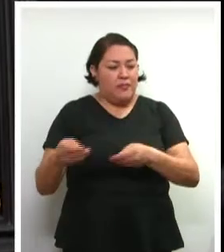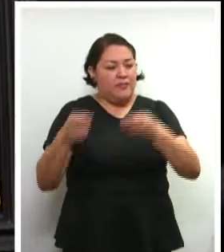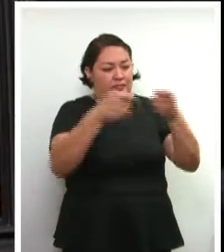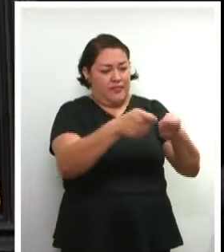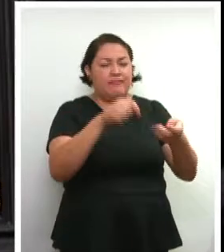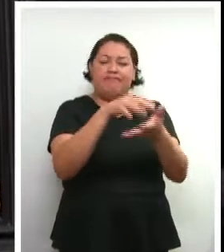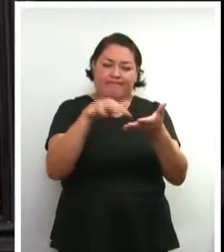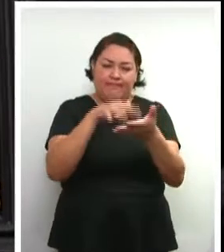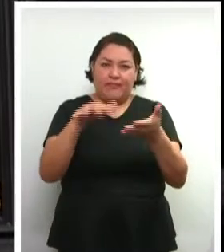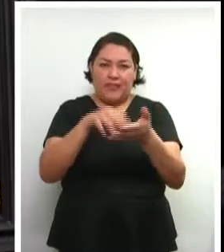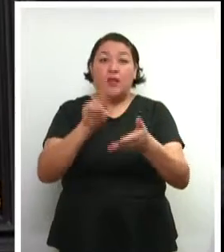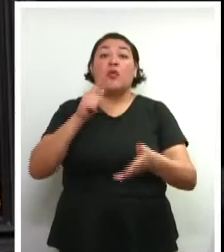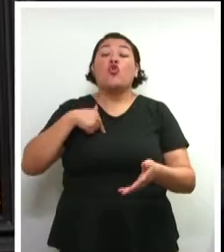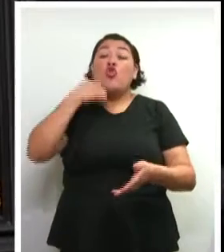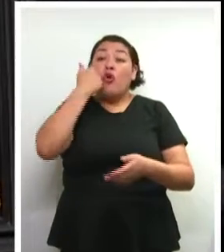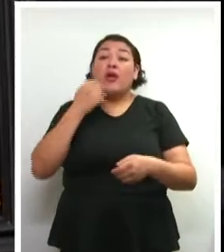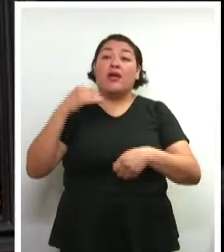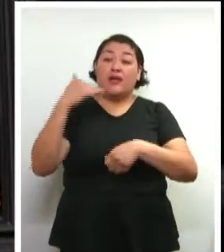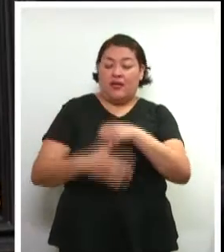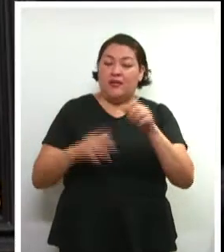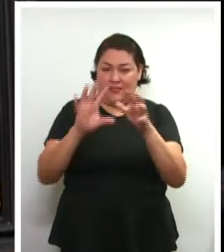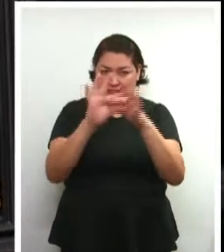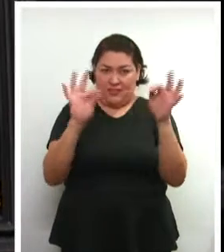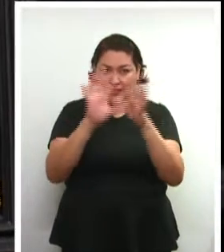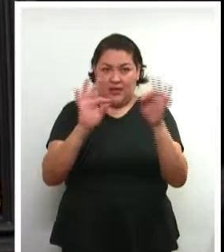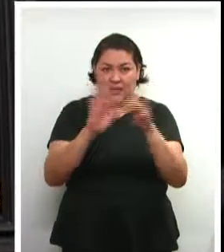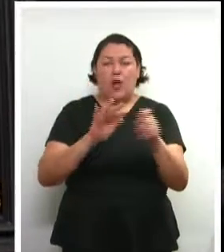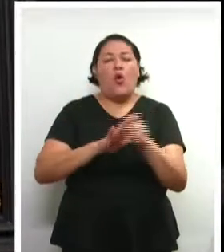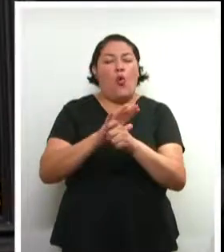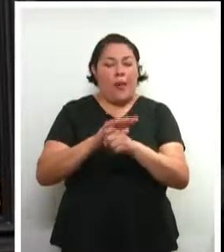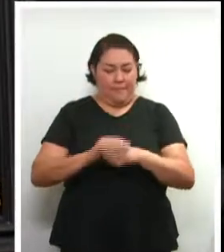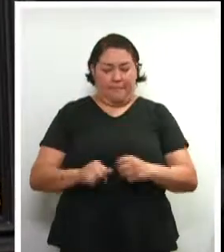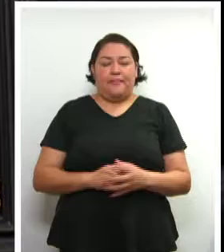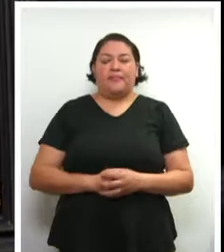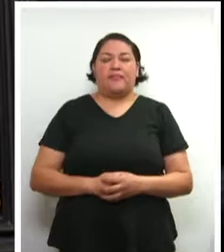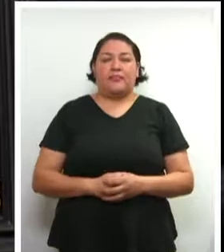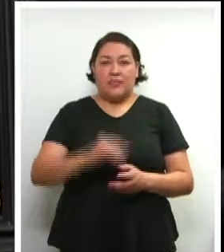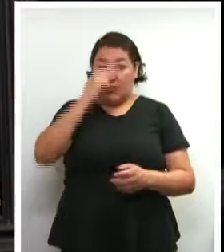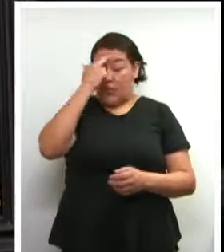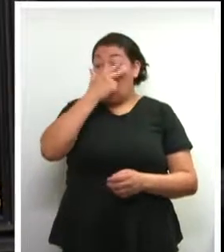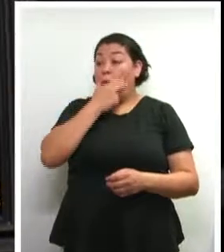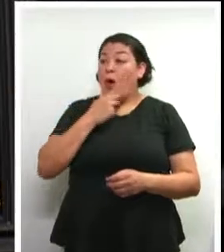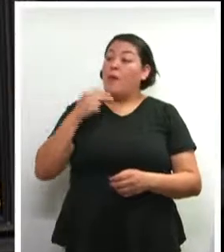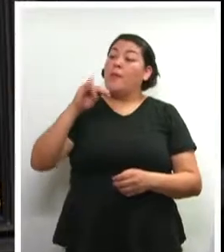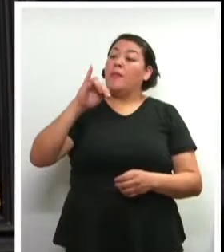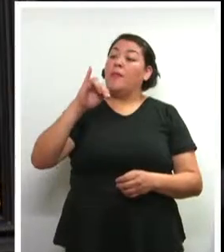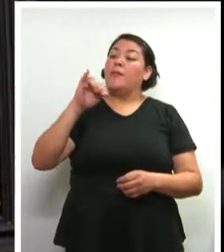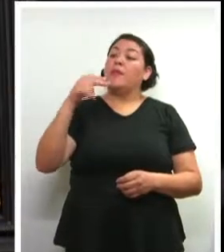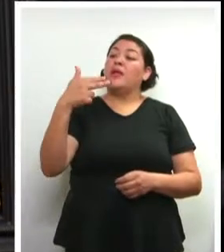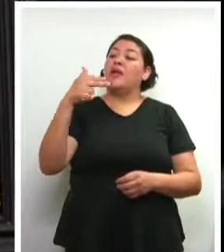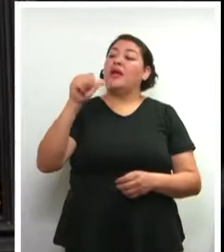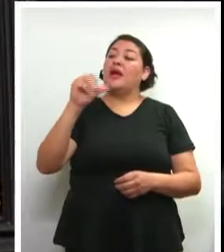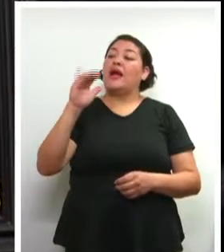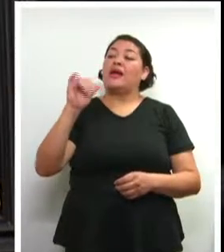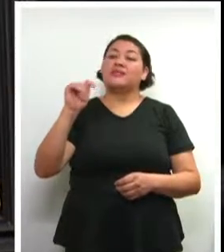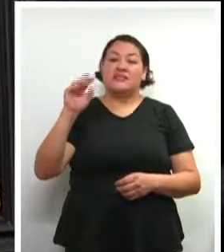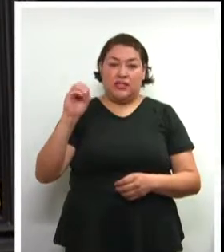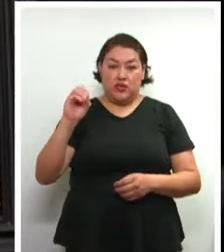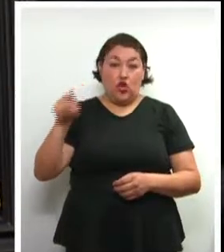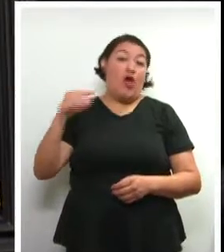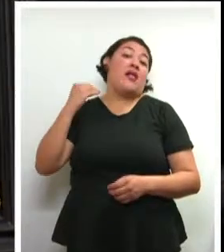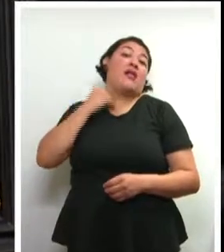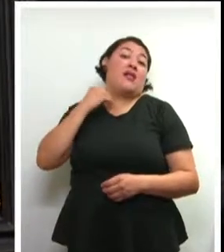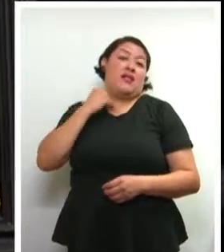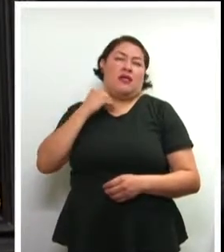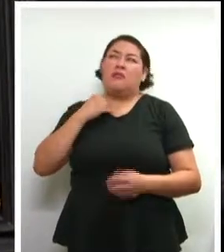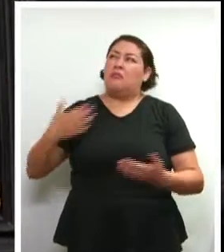correspondiente. Y quiero terminar con esta frase. Don Jacinto Pallares López, ilustre abogado nacido